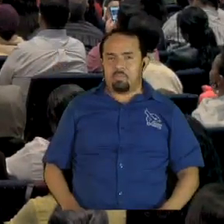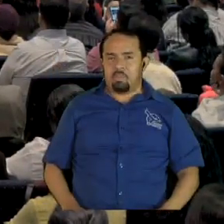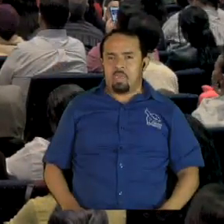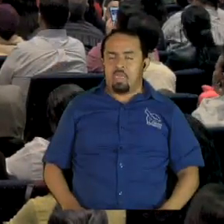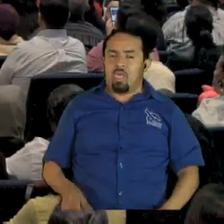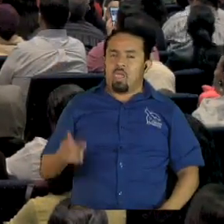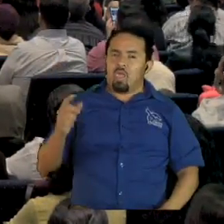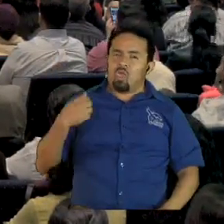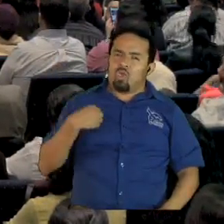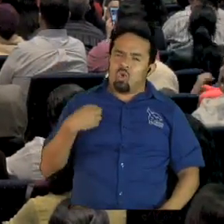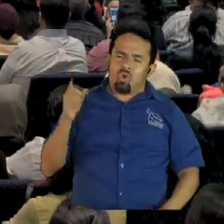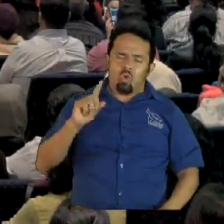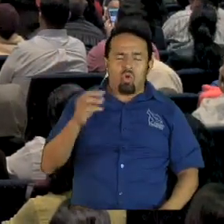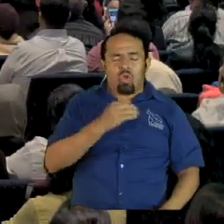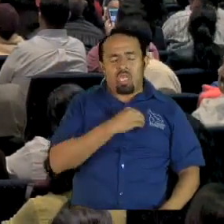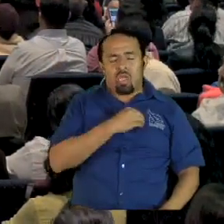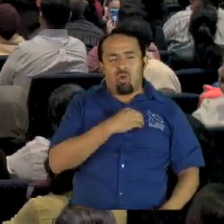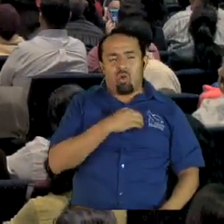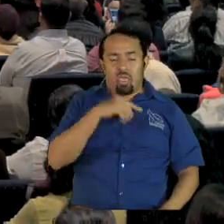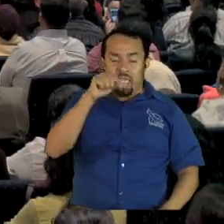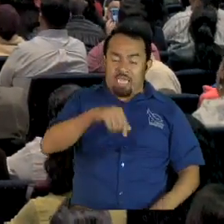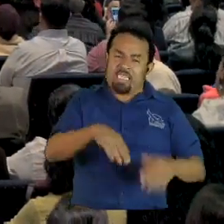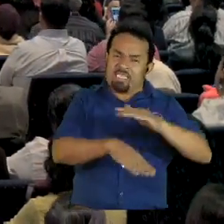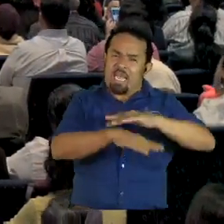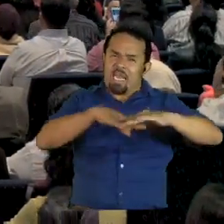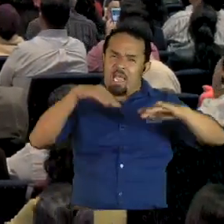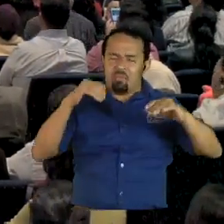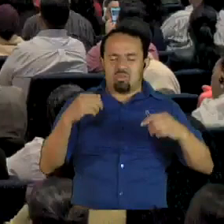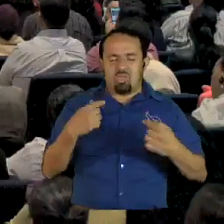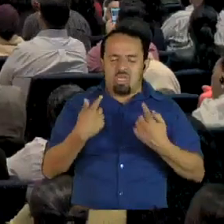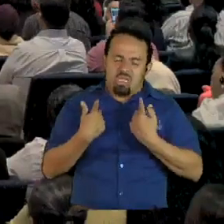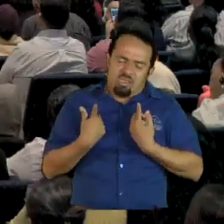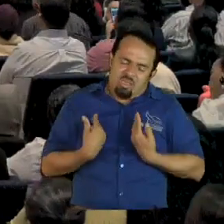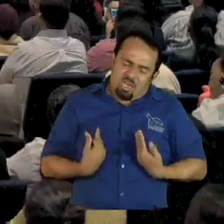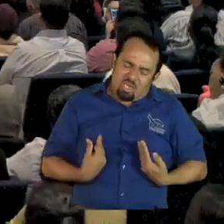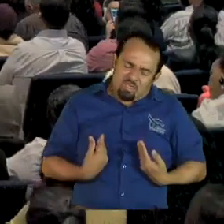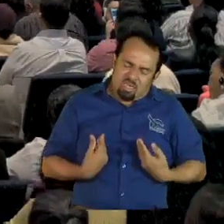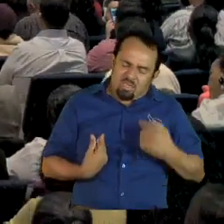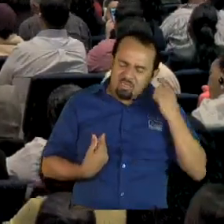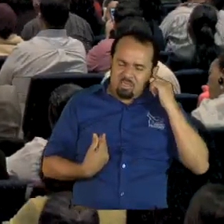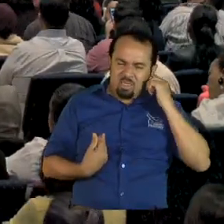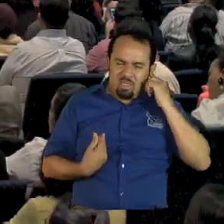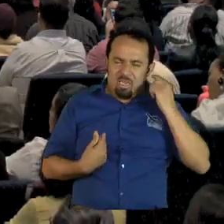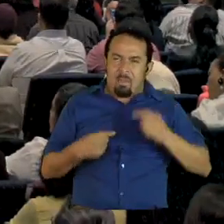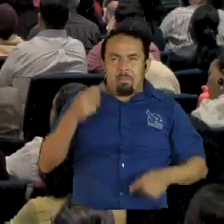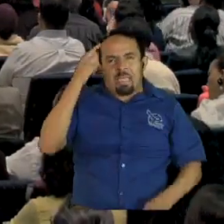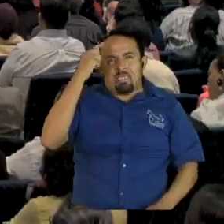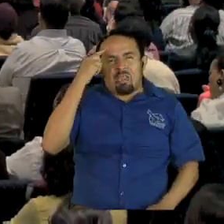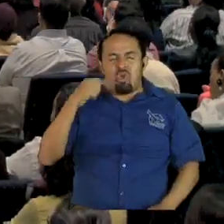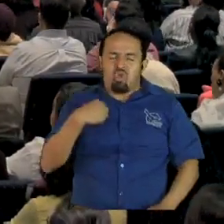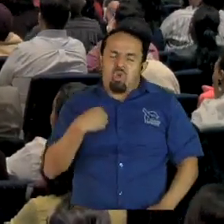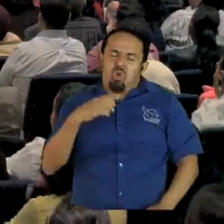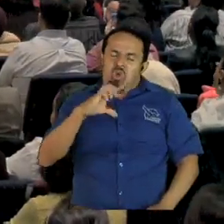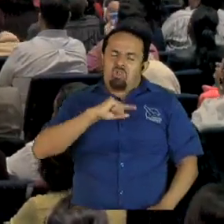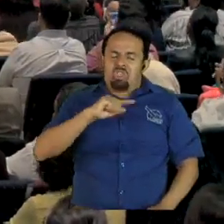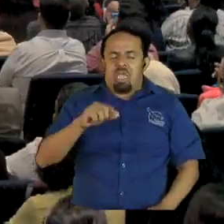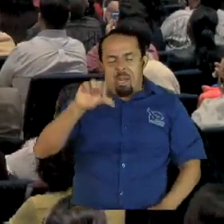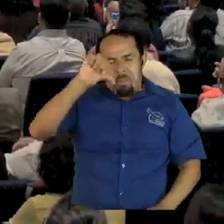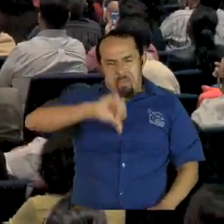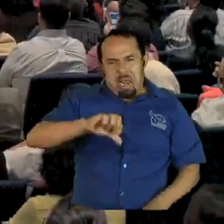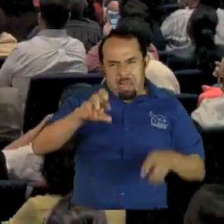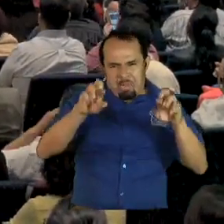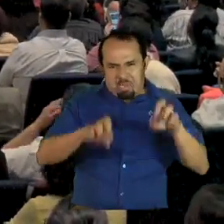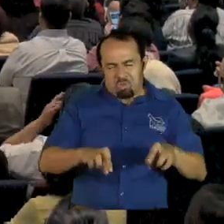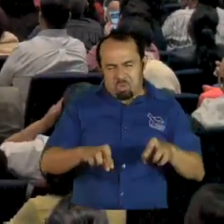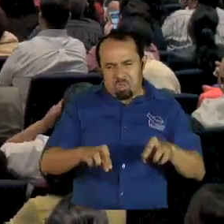no es mi propósito que salgamos aquí deprimidos diciendo: ala, yo tengo mala conciencia y ahora ¿qué hago? Voy